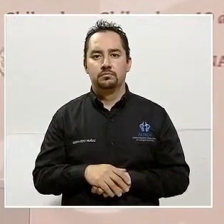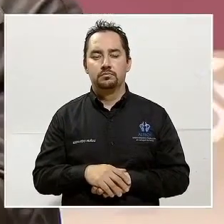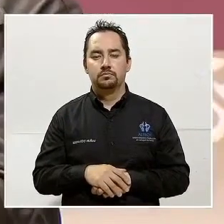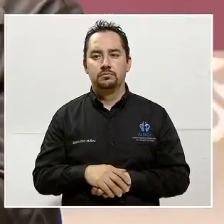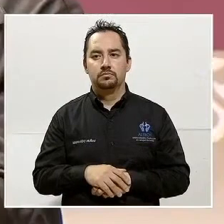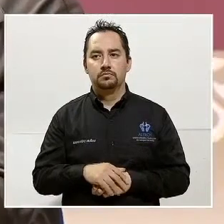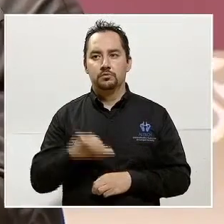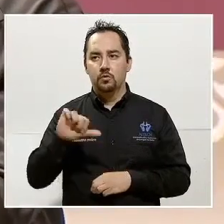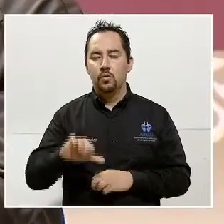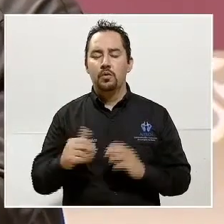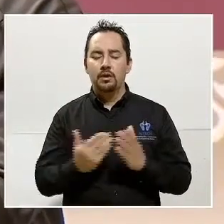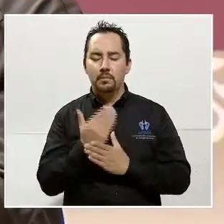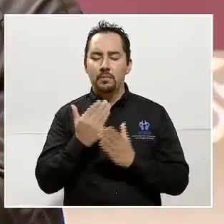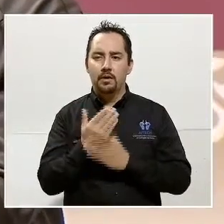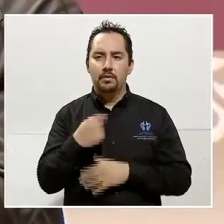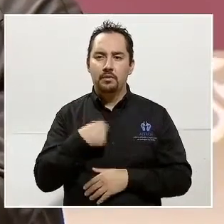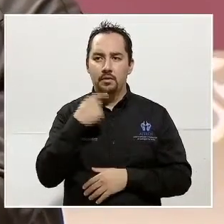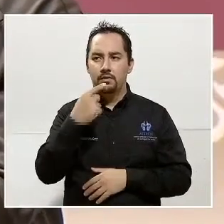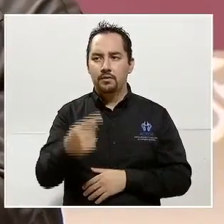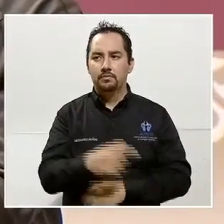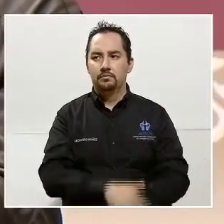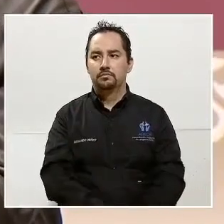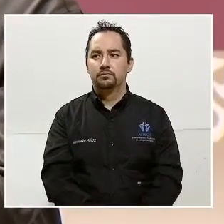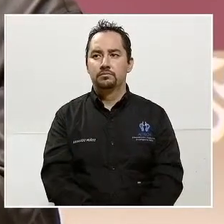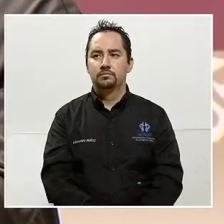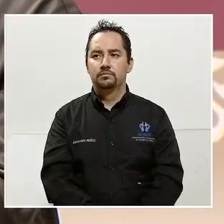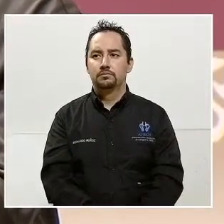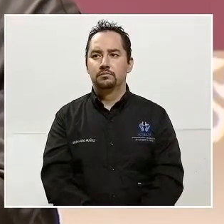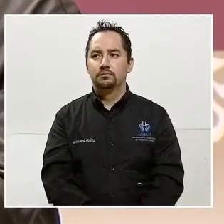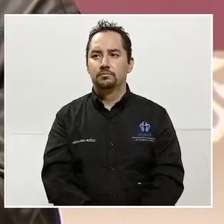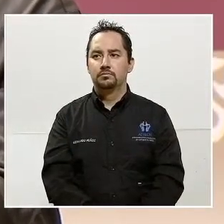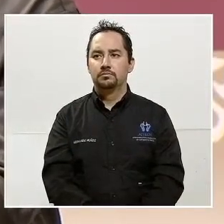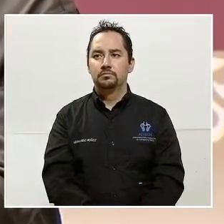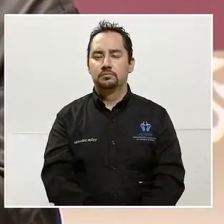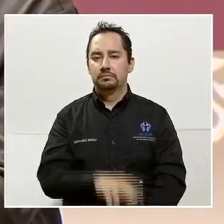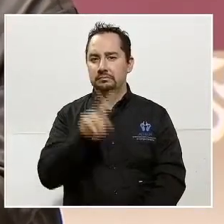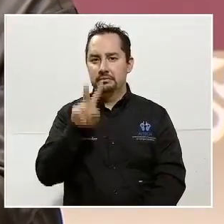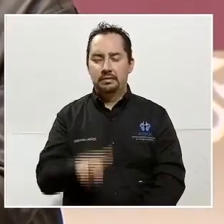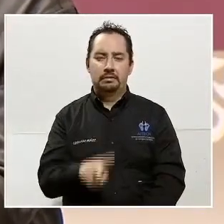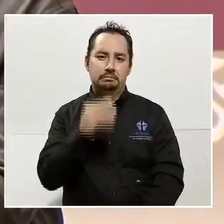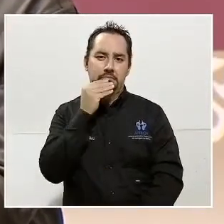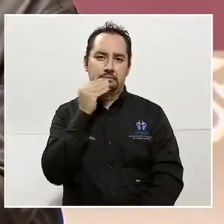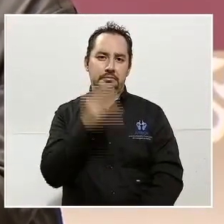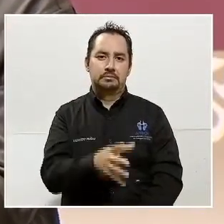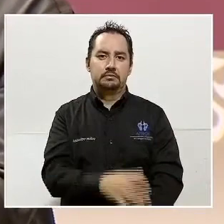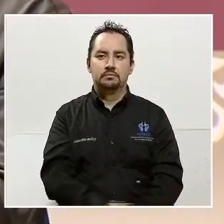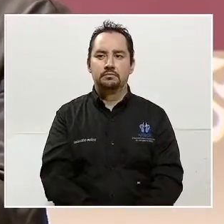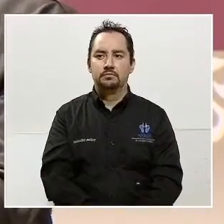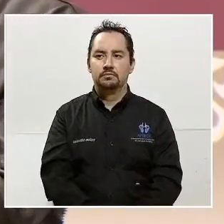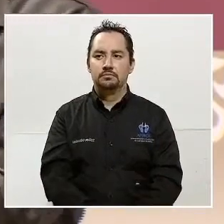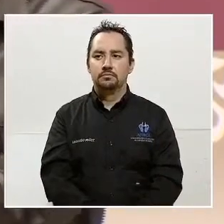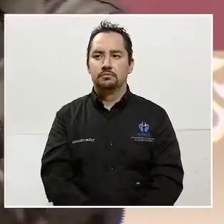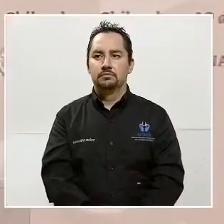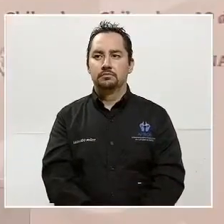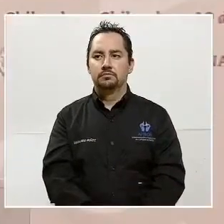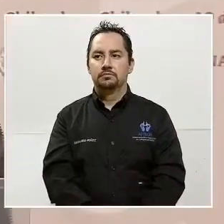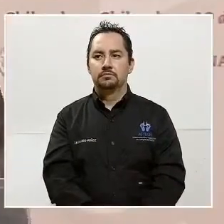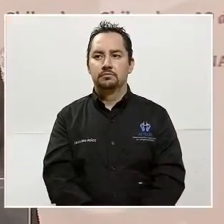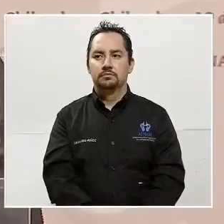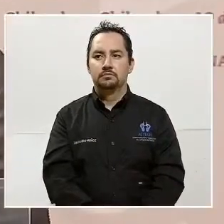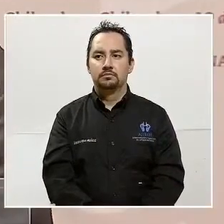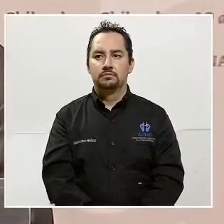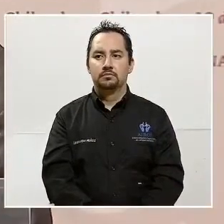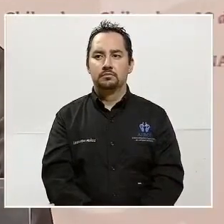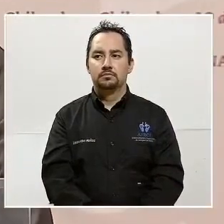Hoy en la mañana comentaba, porque es impresionante, de cómo el